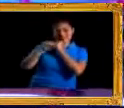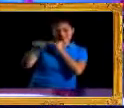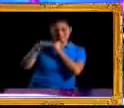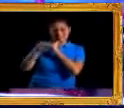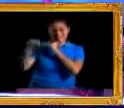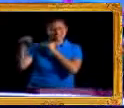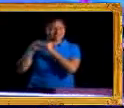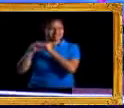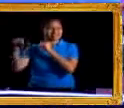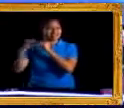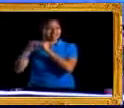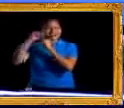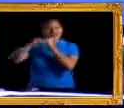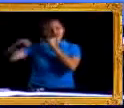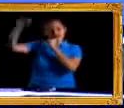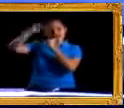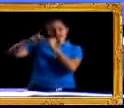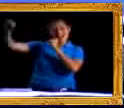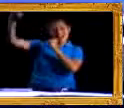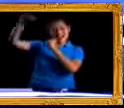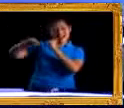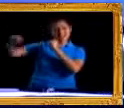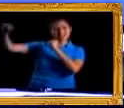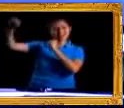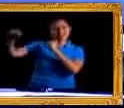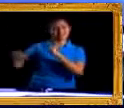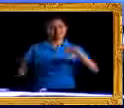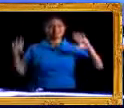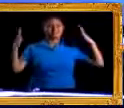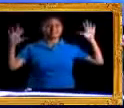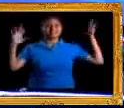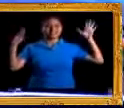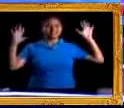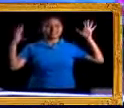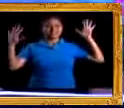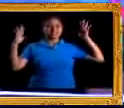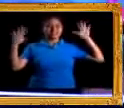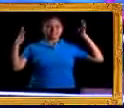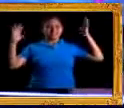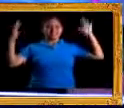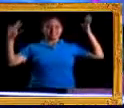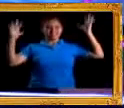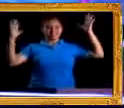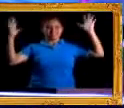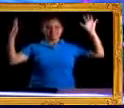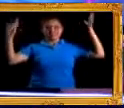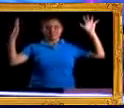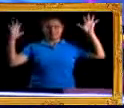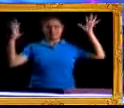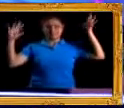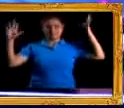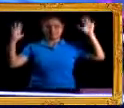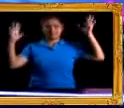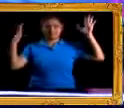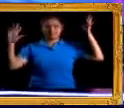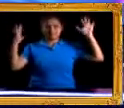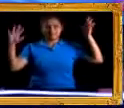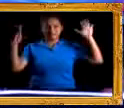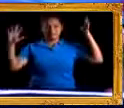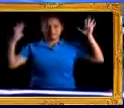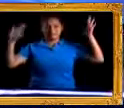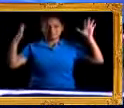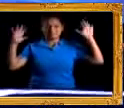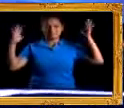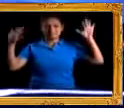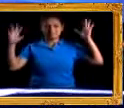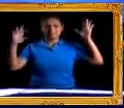amado, atraiga al amado, porque la Biblia dice, el Espíritu y la Iglesia dicen, ven Señor